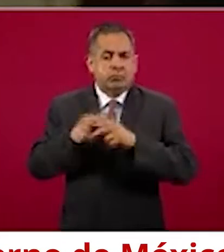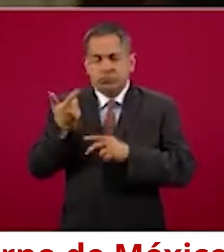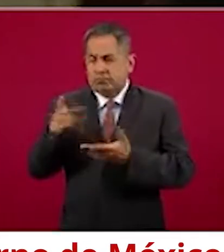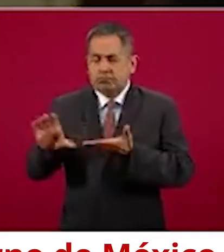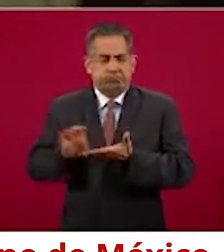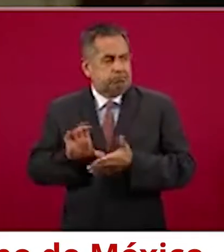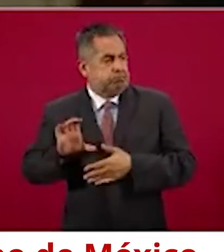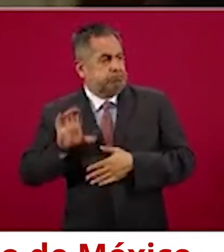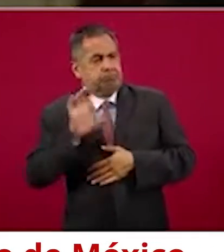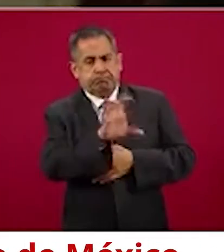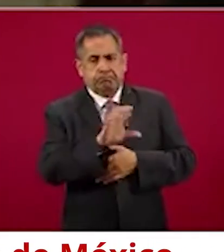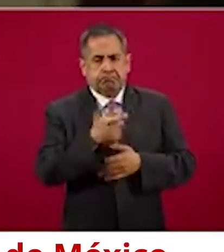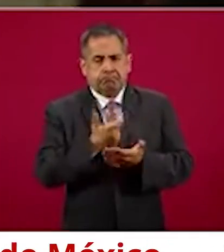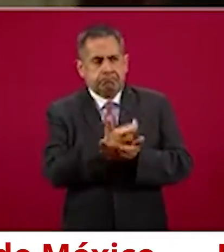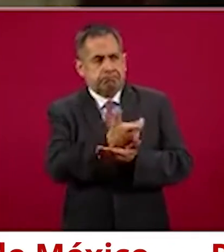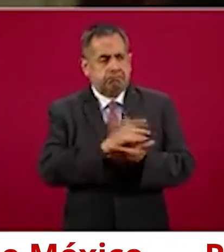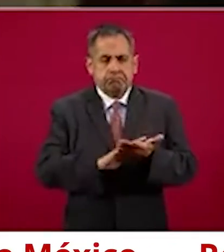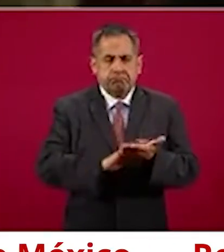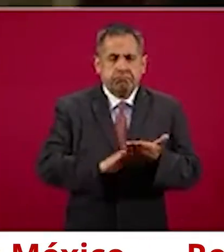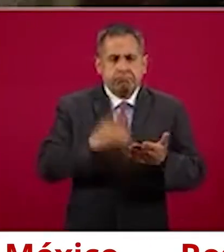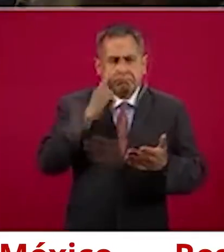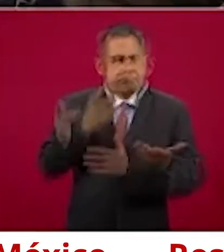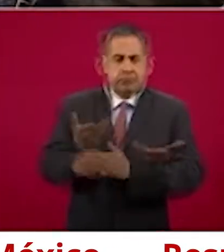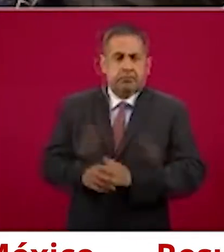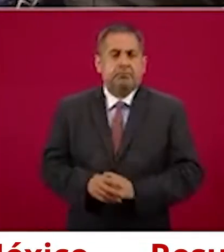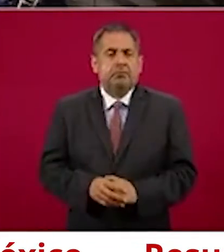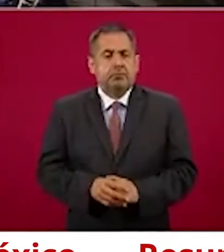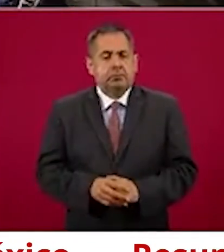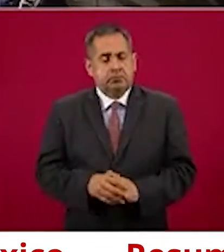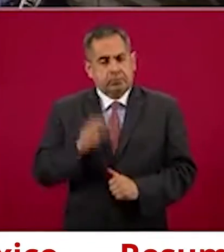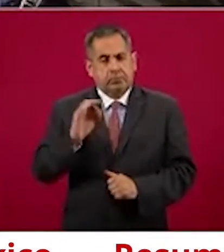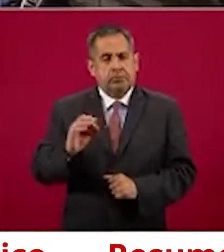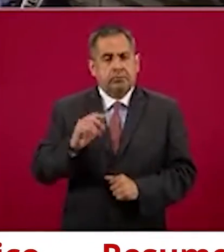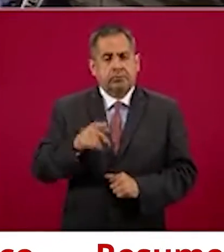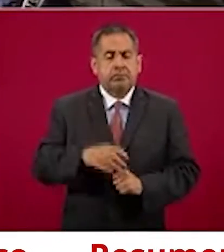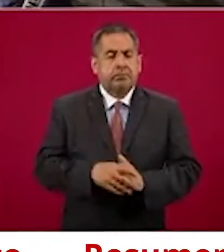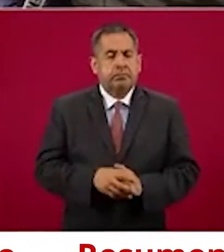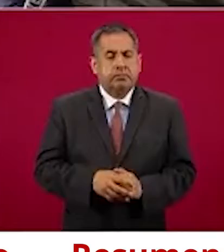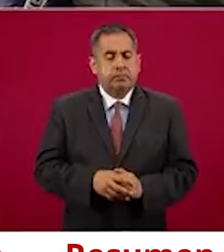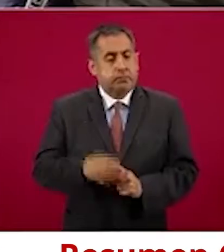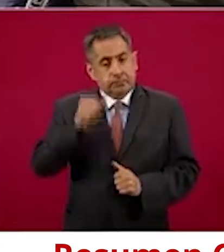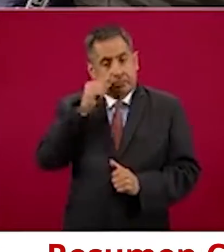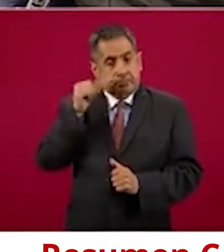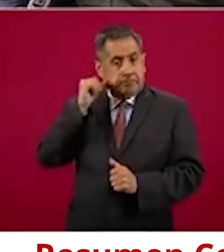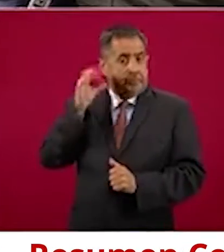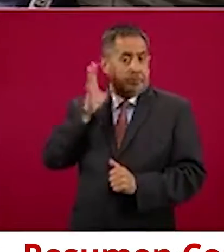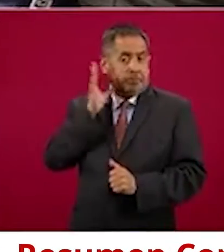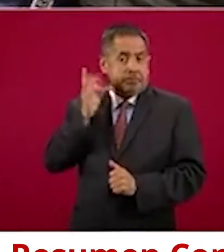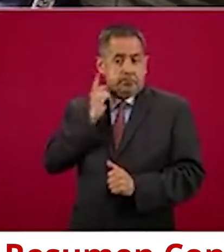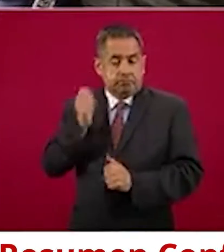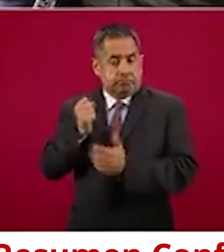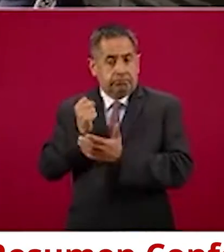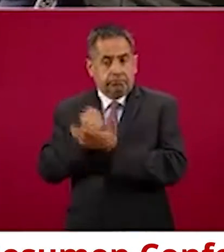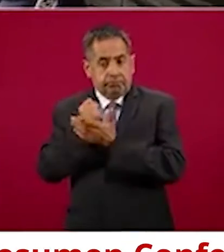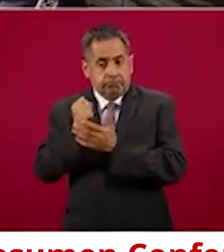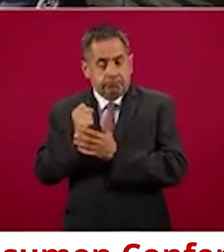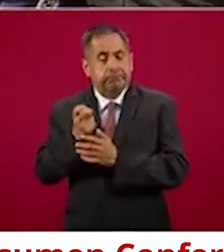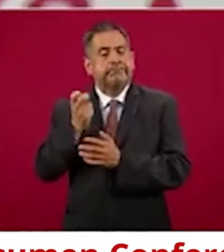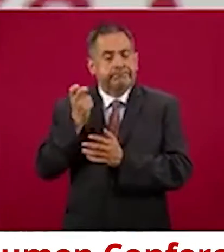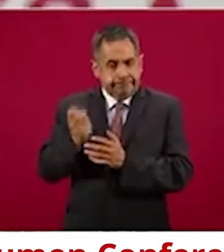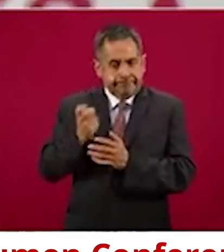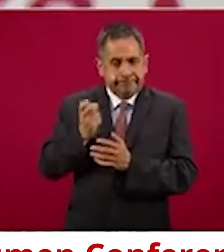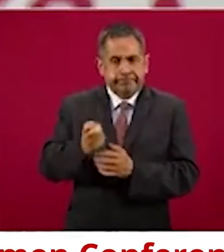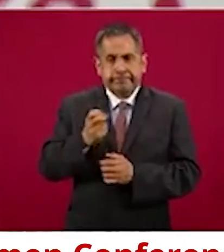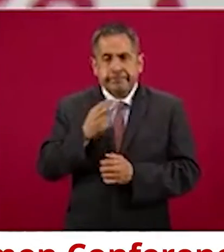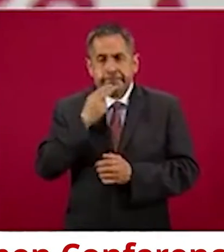pago, para esta licitación de medicamentos. Efectivamente, lo que se aprobó ayer en la Cámara de Diputados va a permitir que los recursos